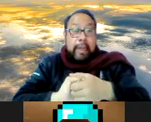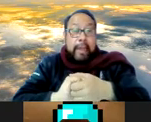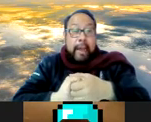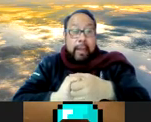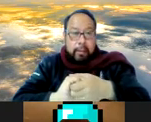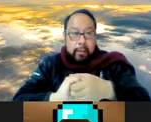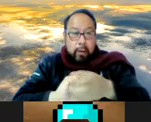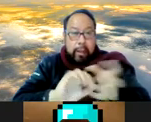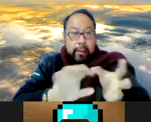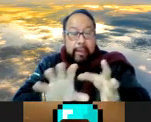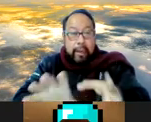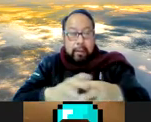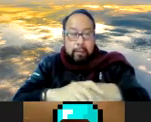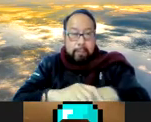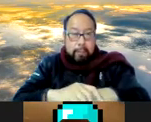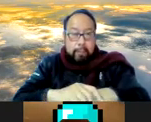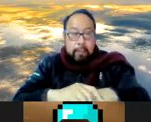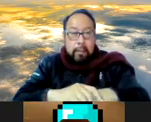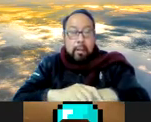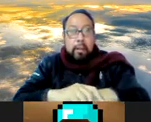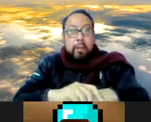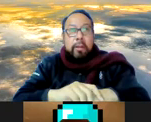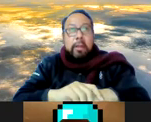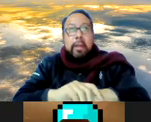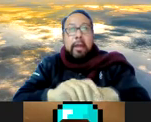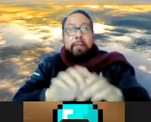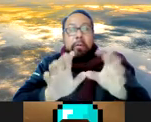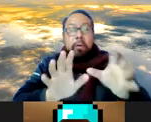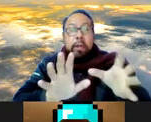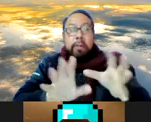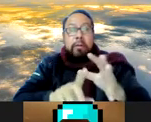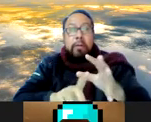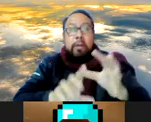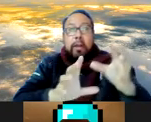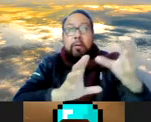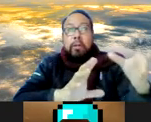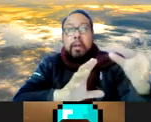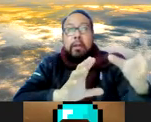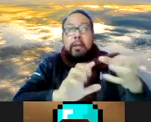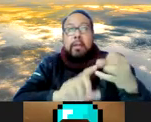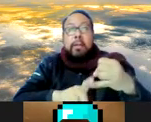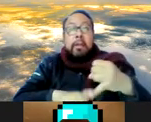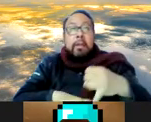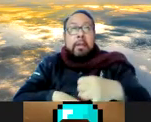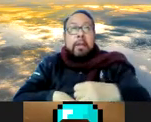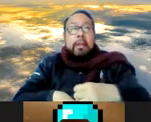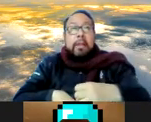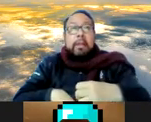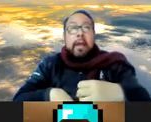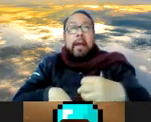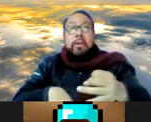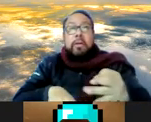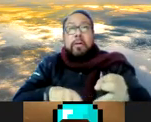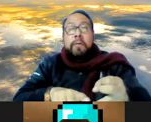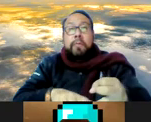géneros generales, escolares generales, que son los que ya hemos o se han mencionado en algunas otras clases, que es